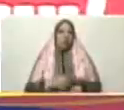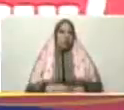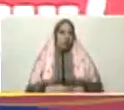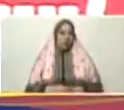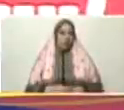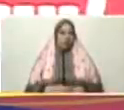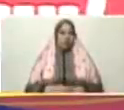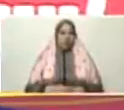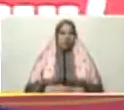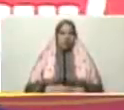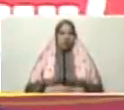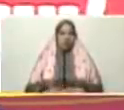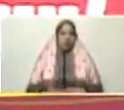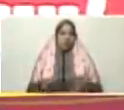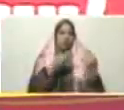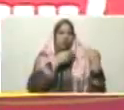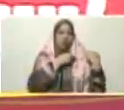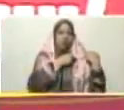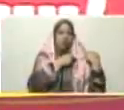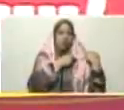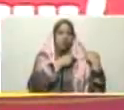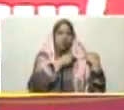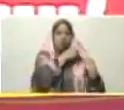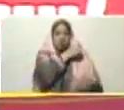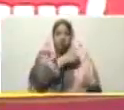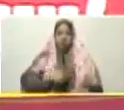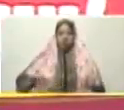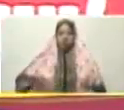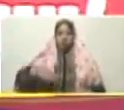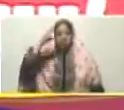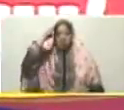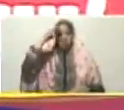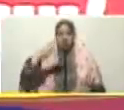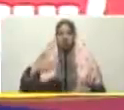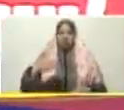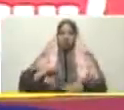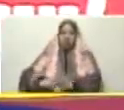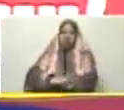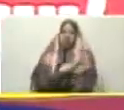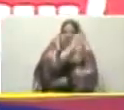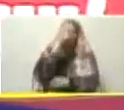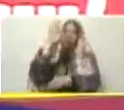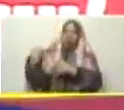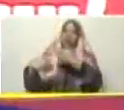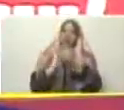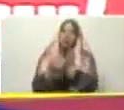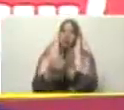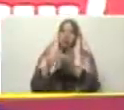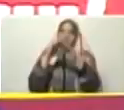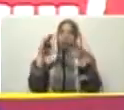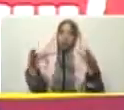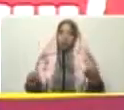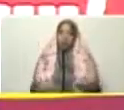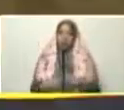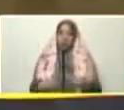comandante coronel del cielo a la tierra wilmar castro soteldo